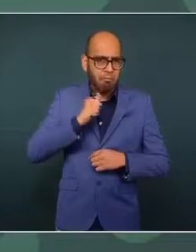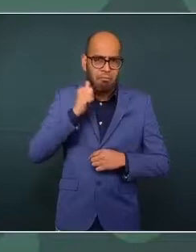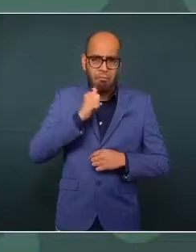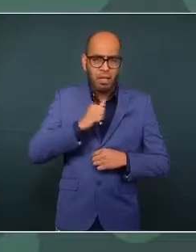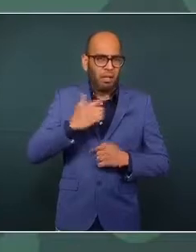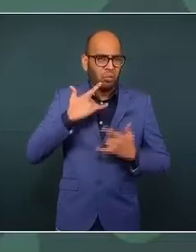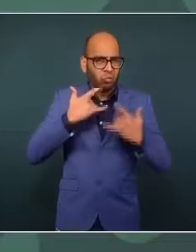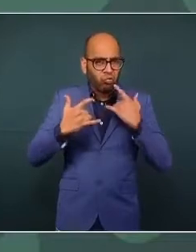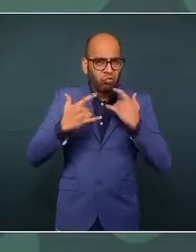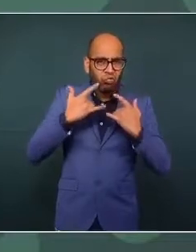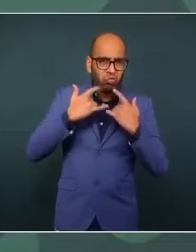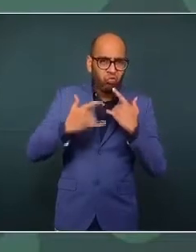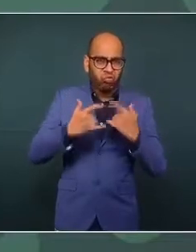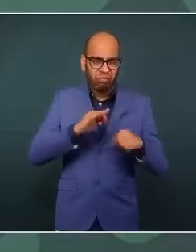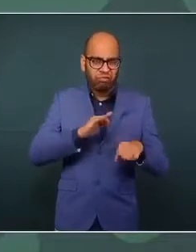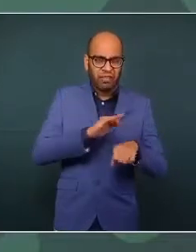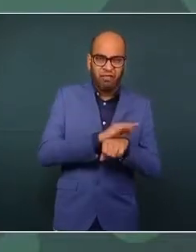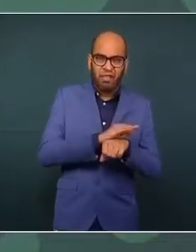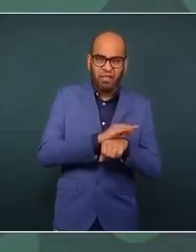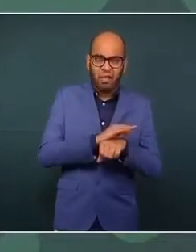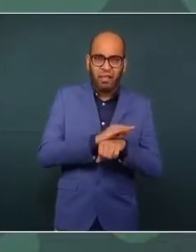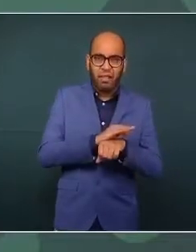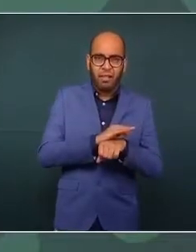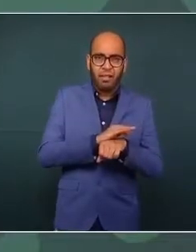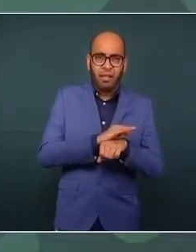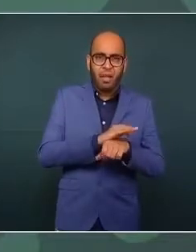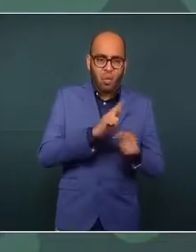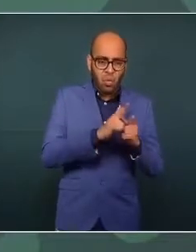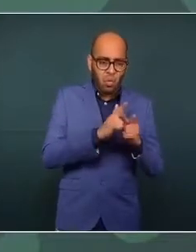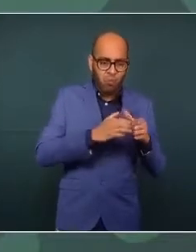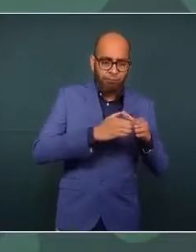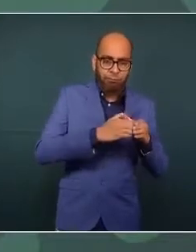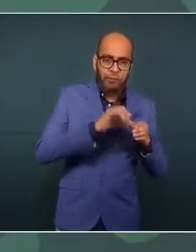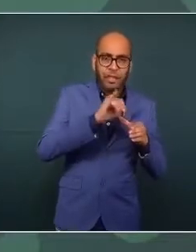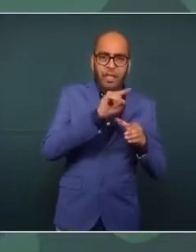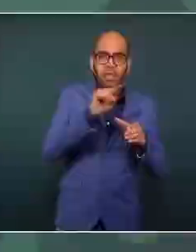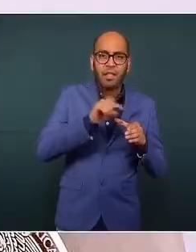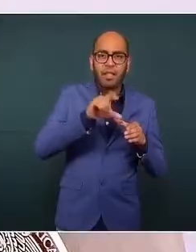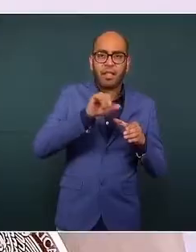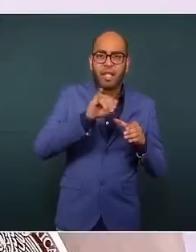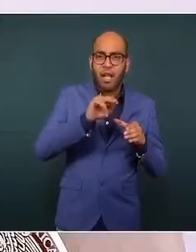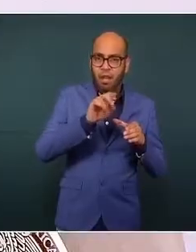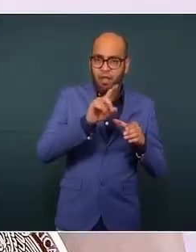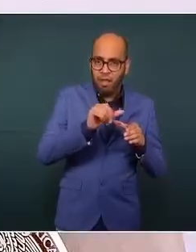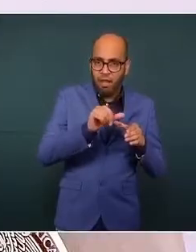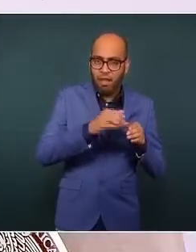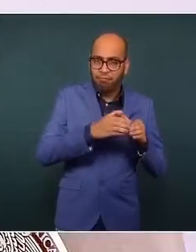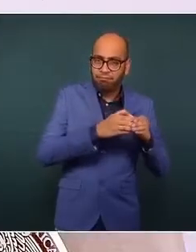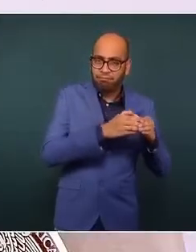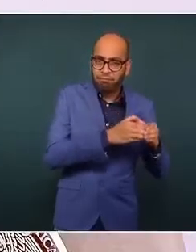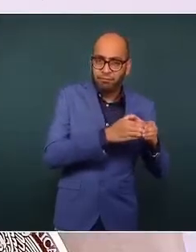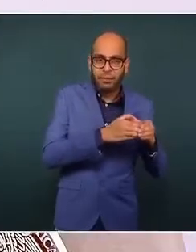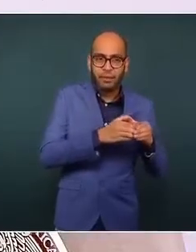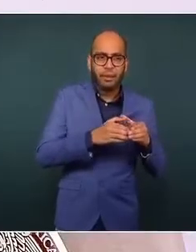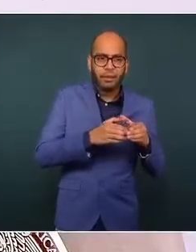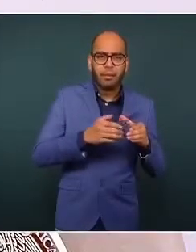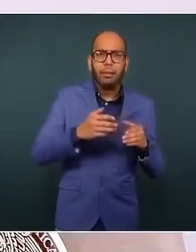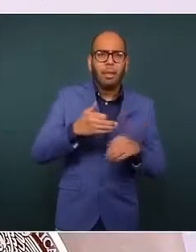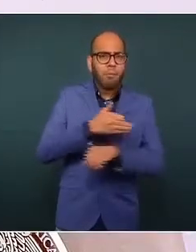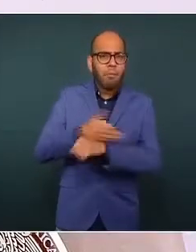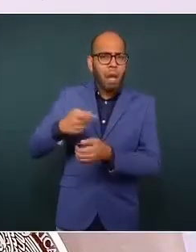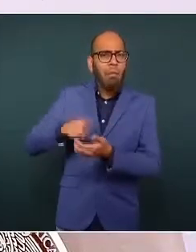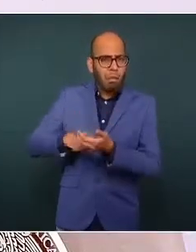y seguramente, sin duda, bueno, hasta en la familia tiene unas diferencias, con los hijos, con